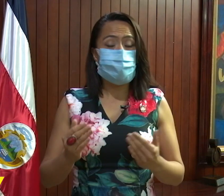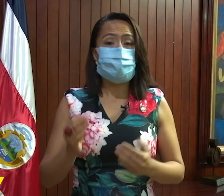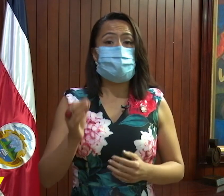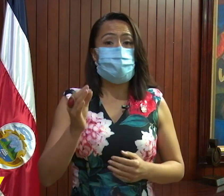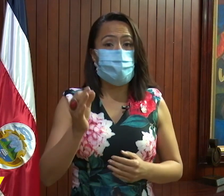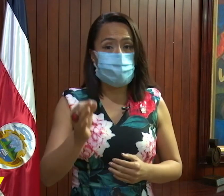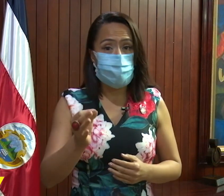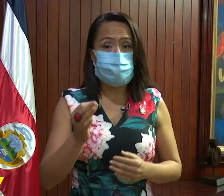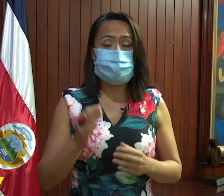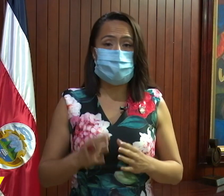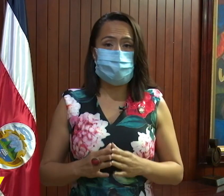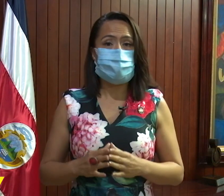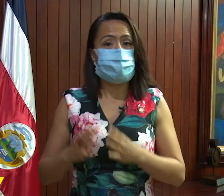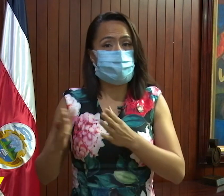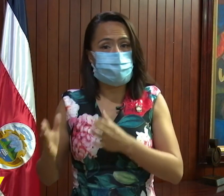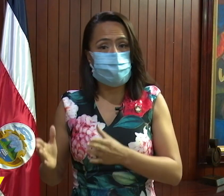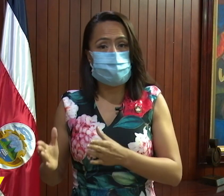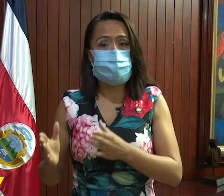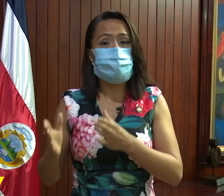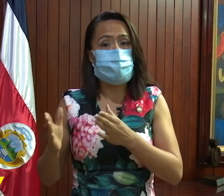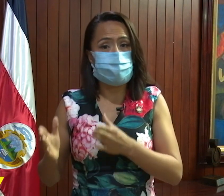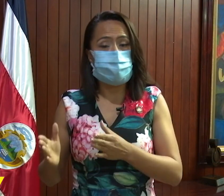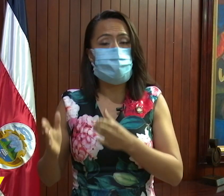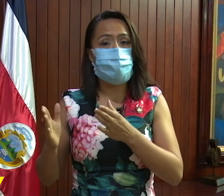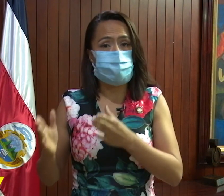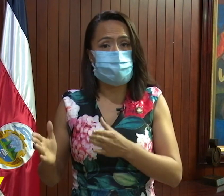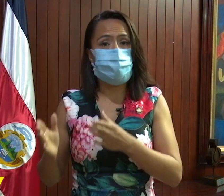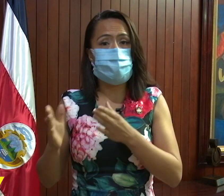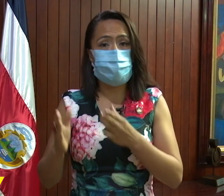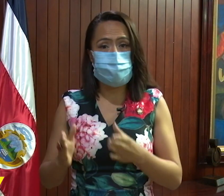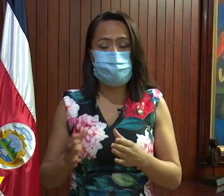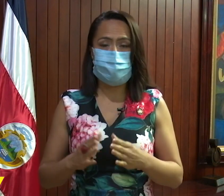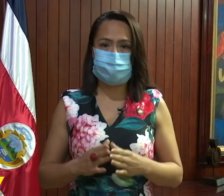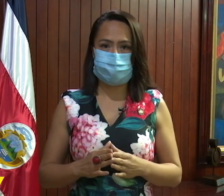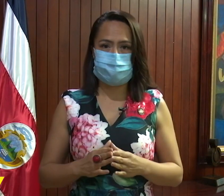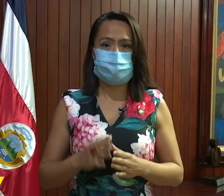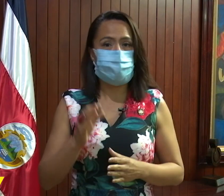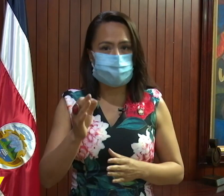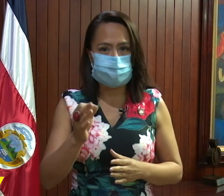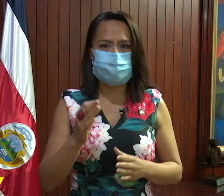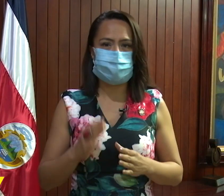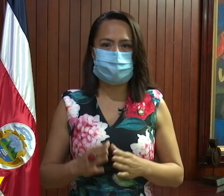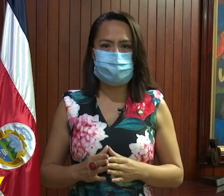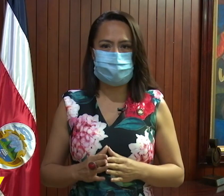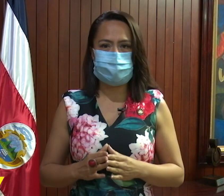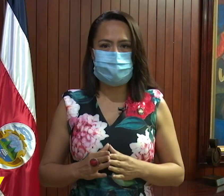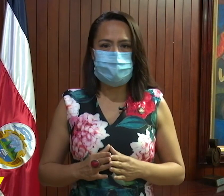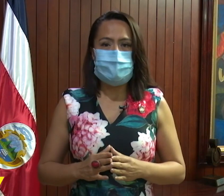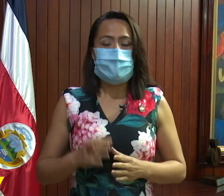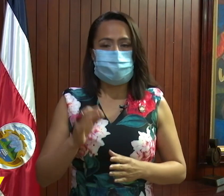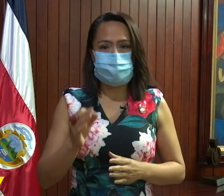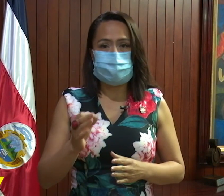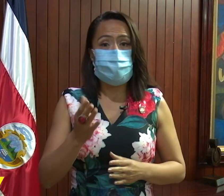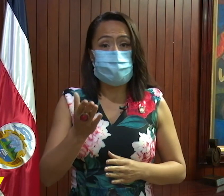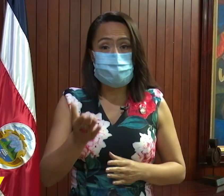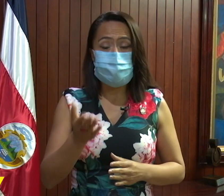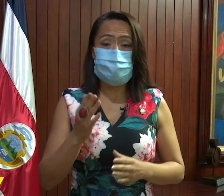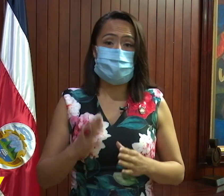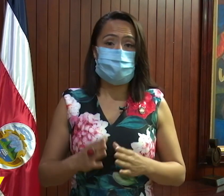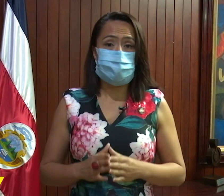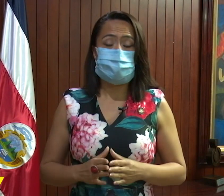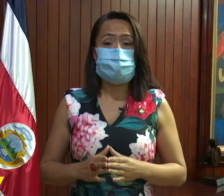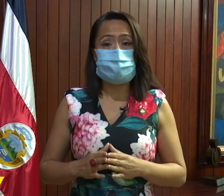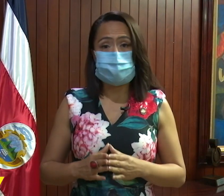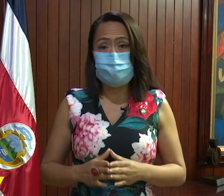disposición de poder coordinar para que esta audiencia se dé en los términos que corresponden, respetando las leyes. Así que le ofrecimos